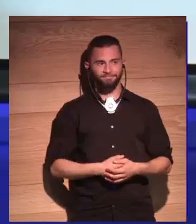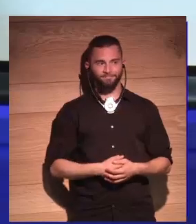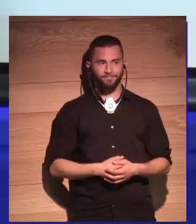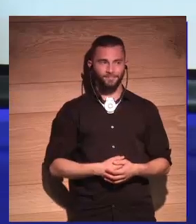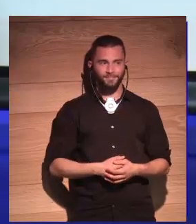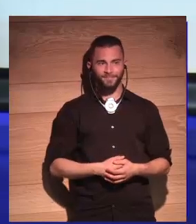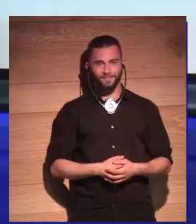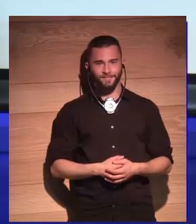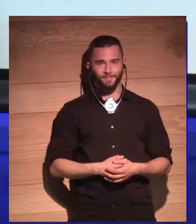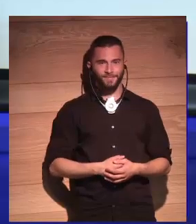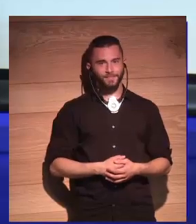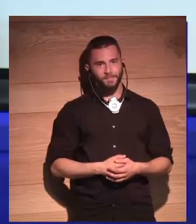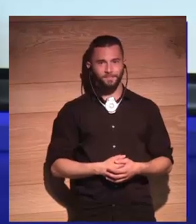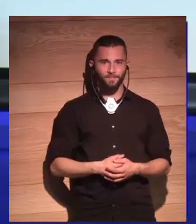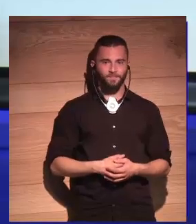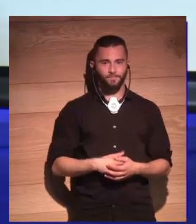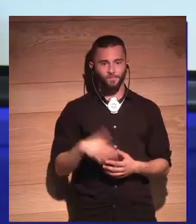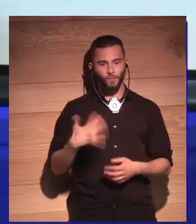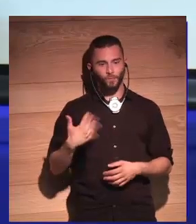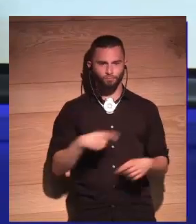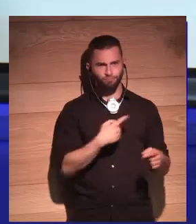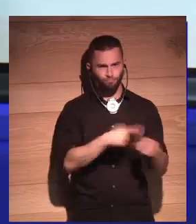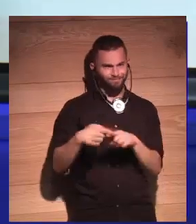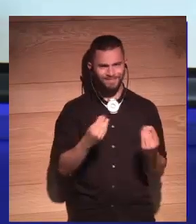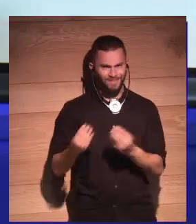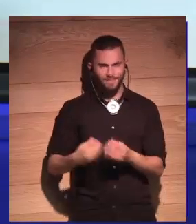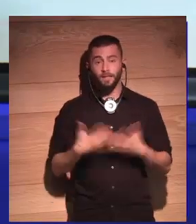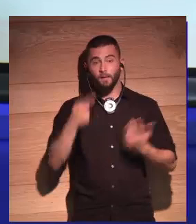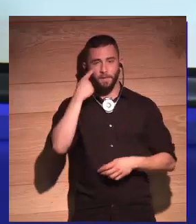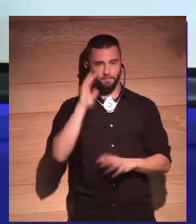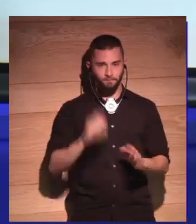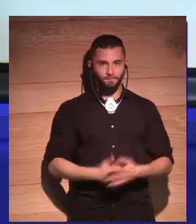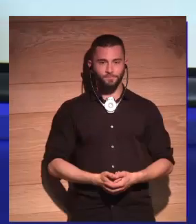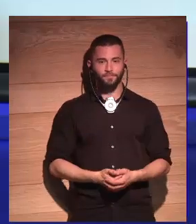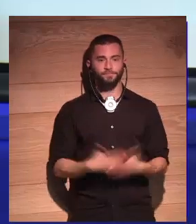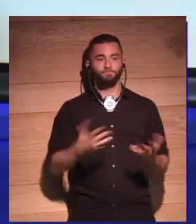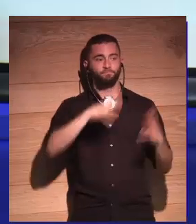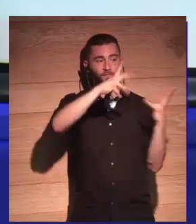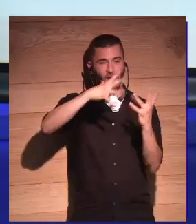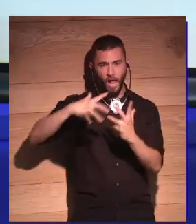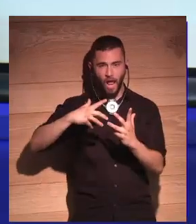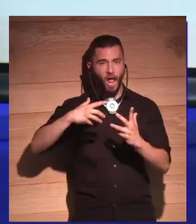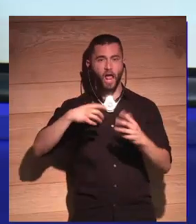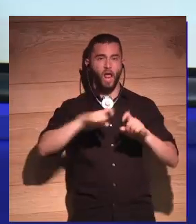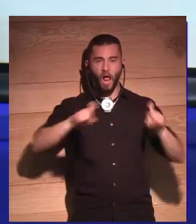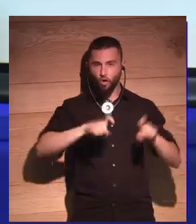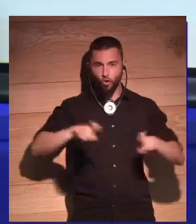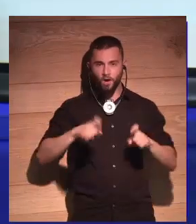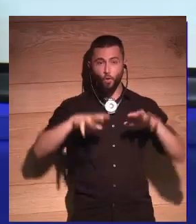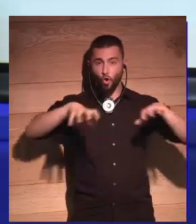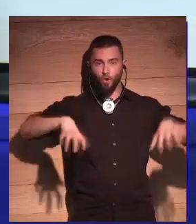Bueno, hay mucha tela que cortar aquí. Vamos a ver. Los algoritmos que estamos utilizando en el salón